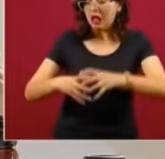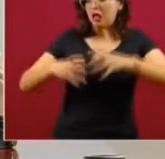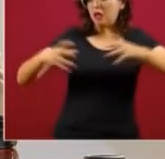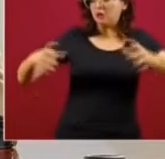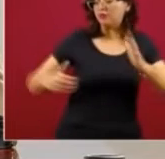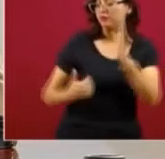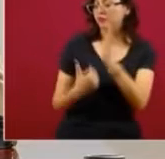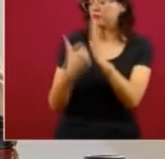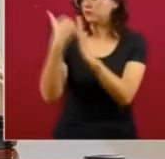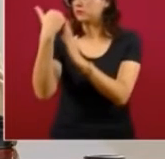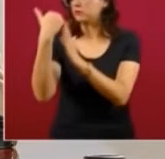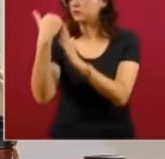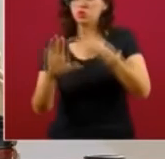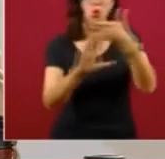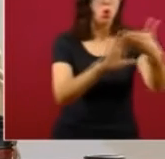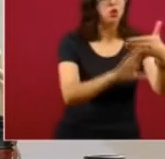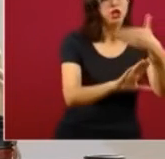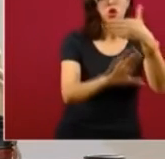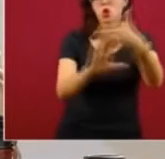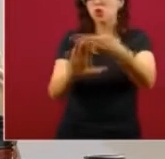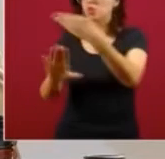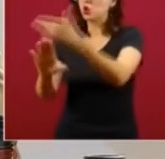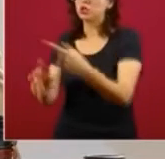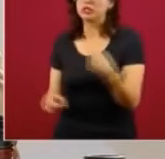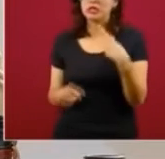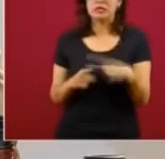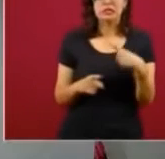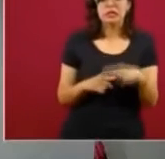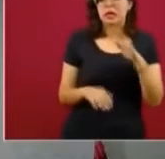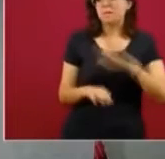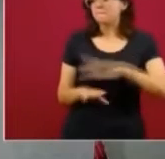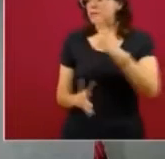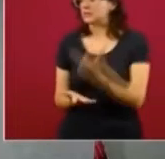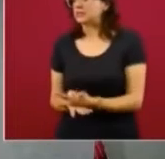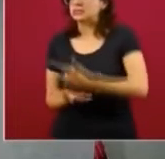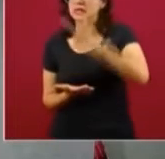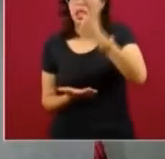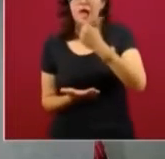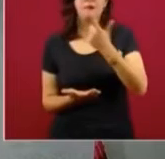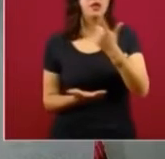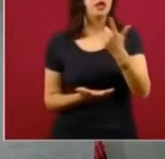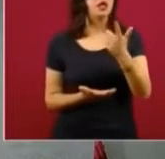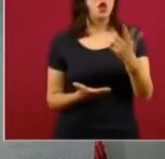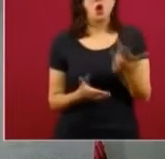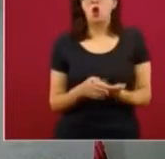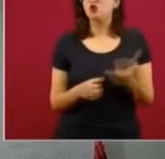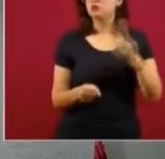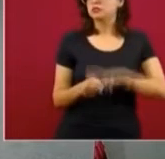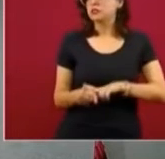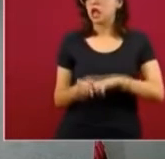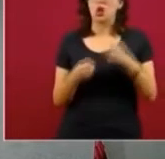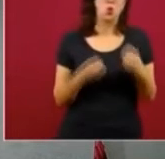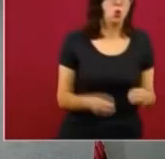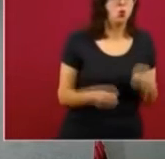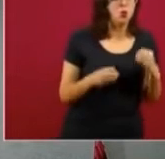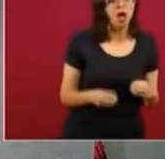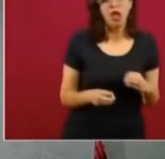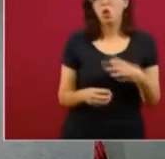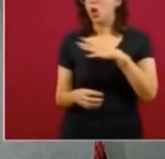aritmética. A los 14 años, continuó sus estudios en el College Carolinum, en donde aprendió y dominó